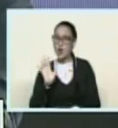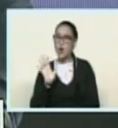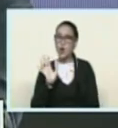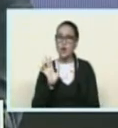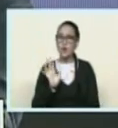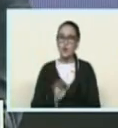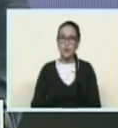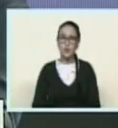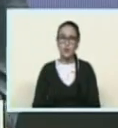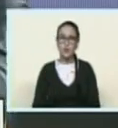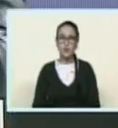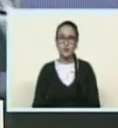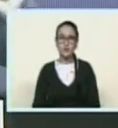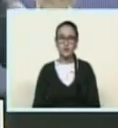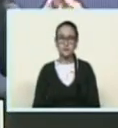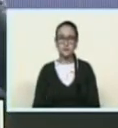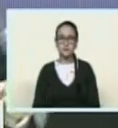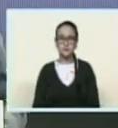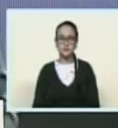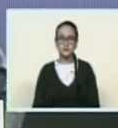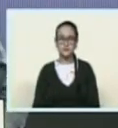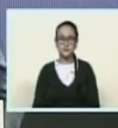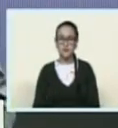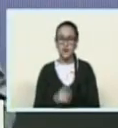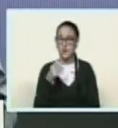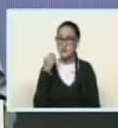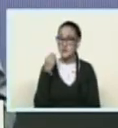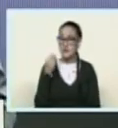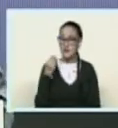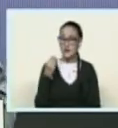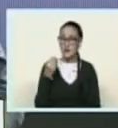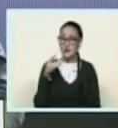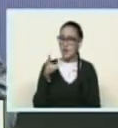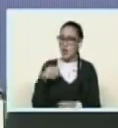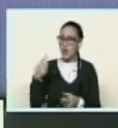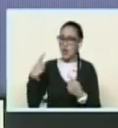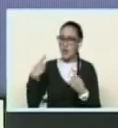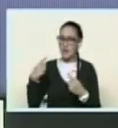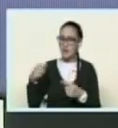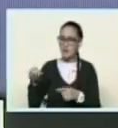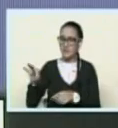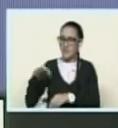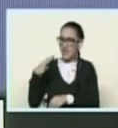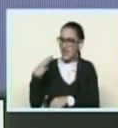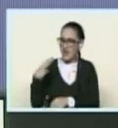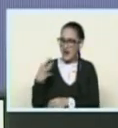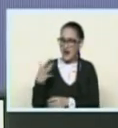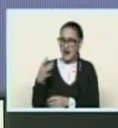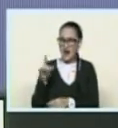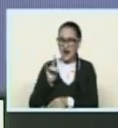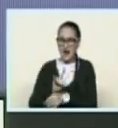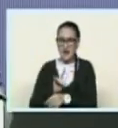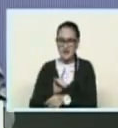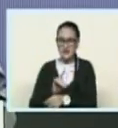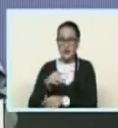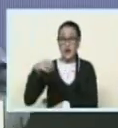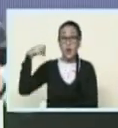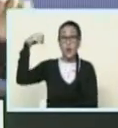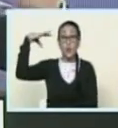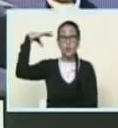iluminar por las cámaras que prenden sus luces después de la